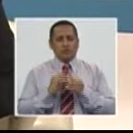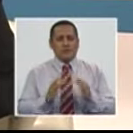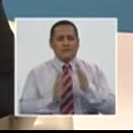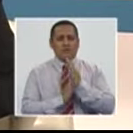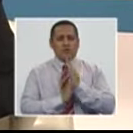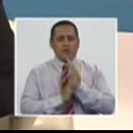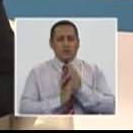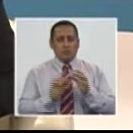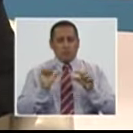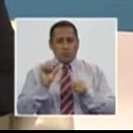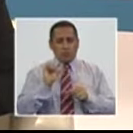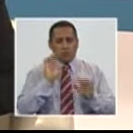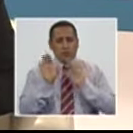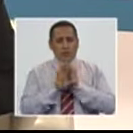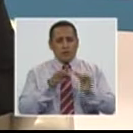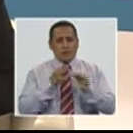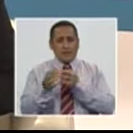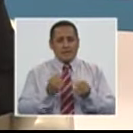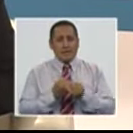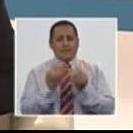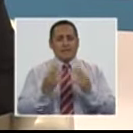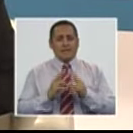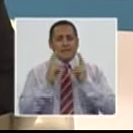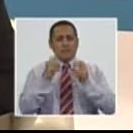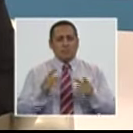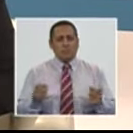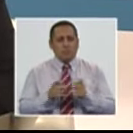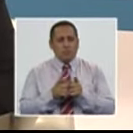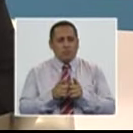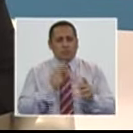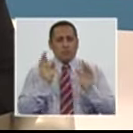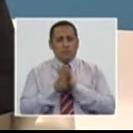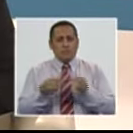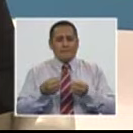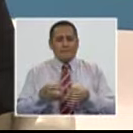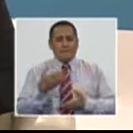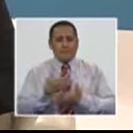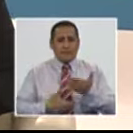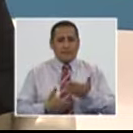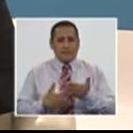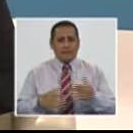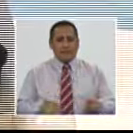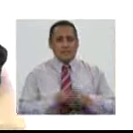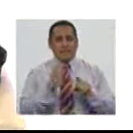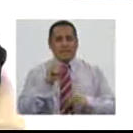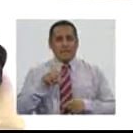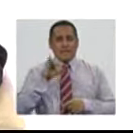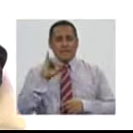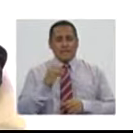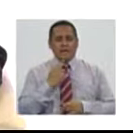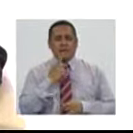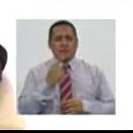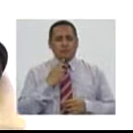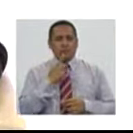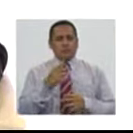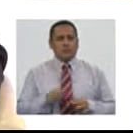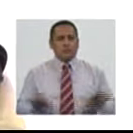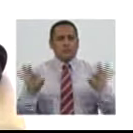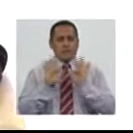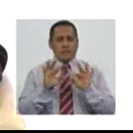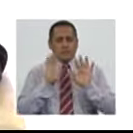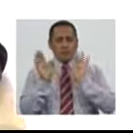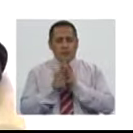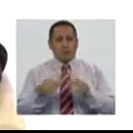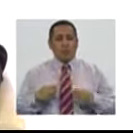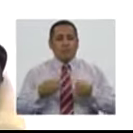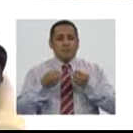asocia no la defensoría del pueblo un poco a eso sino también cosas muy simples como las pérdidas de documentos Sí el dni por ejemplo eso es algo muy